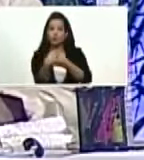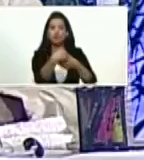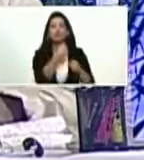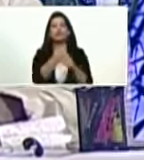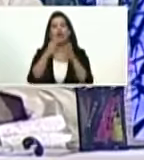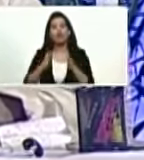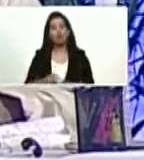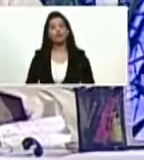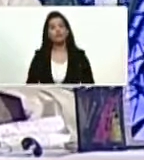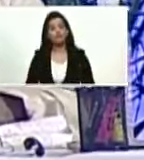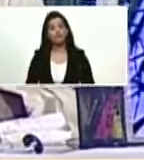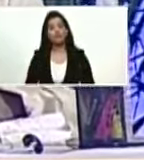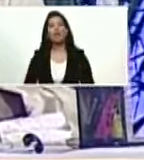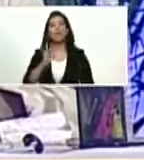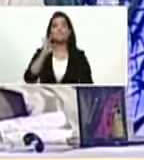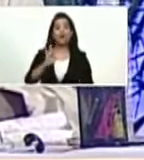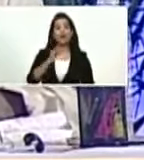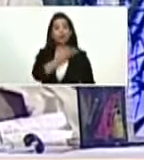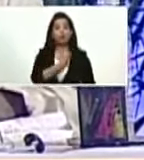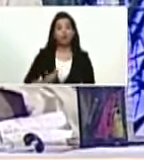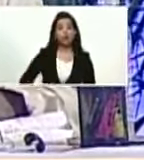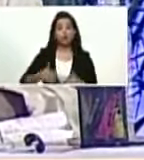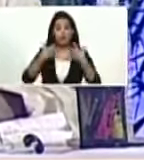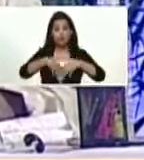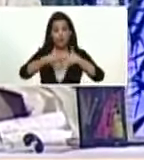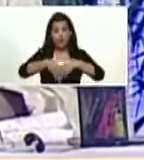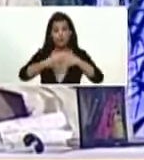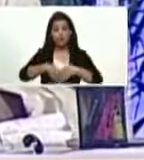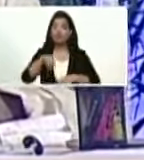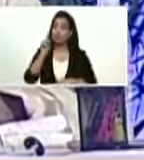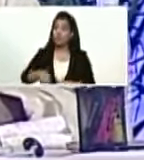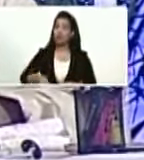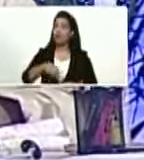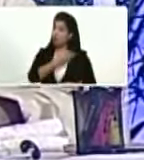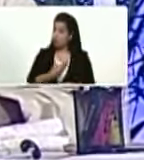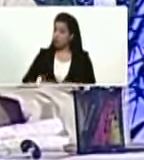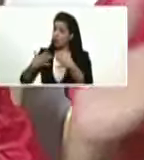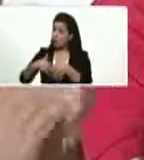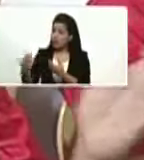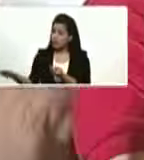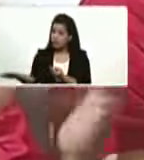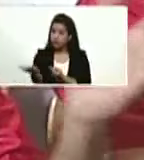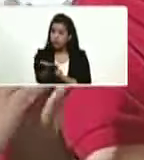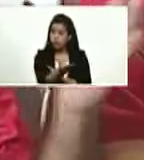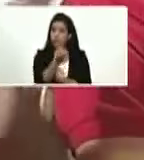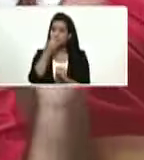hemos invitado a la comunidad empresarial productiva. Bienvenidos y bienvenidas.